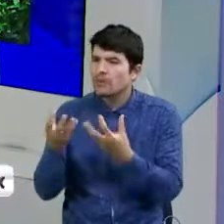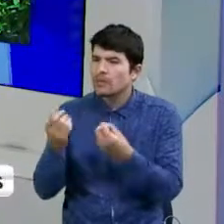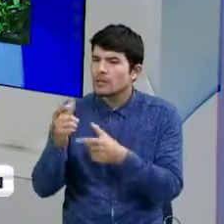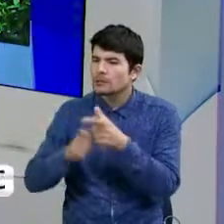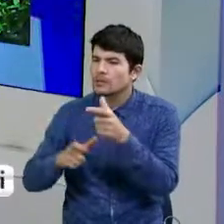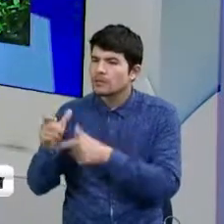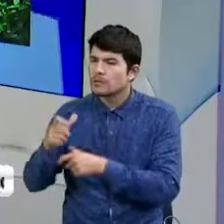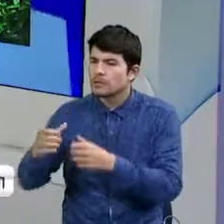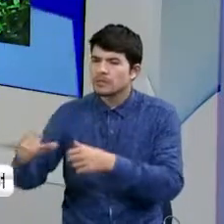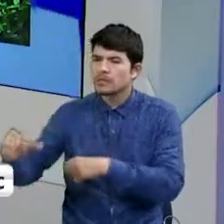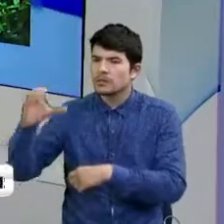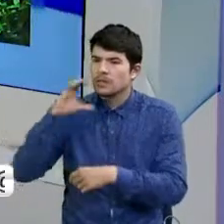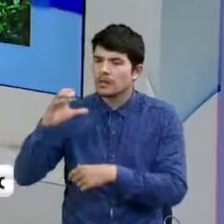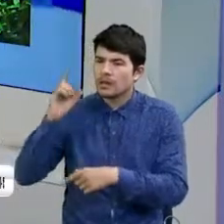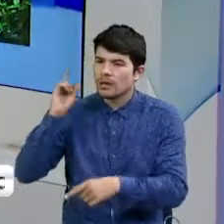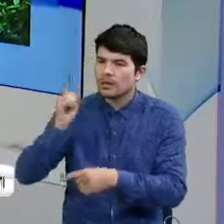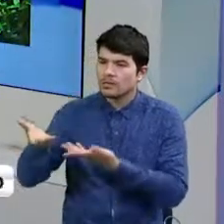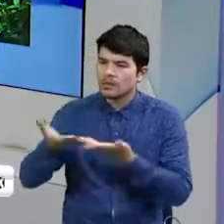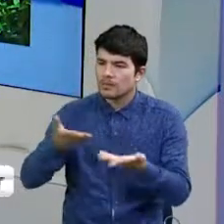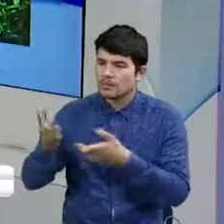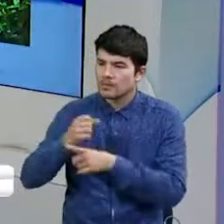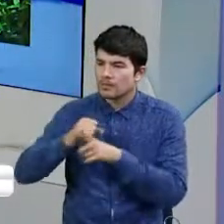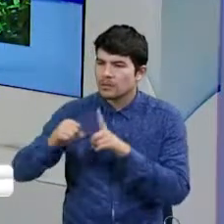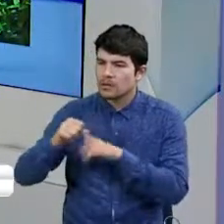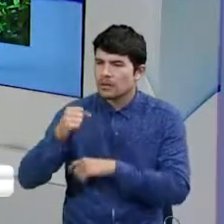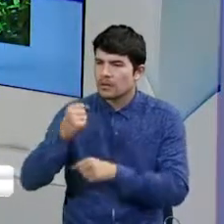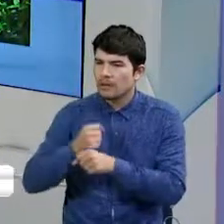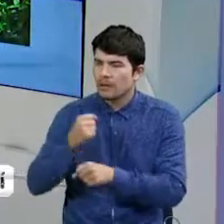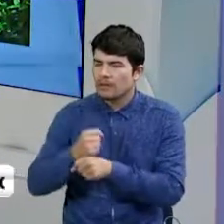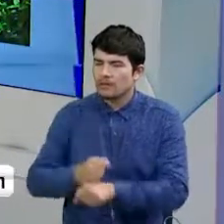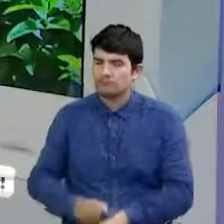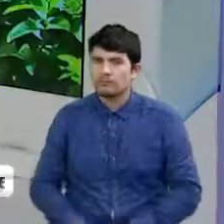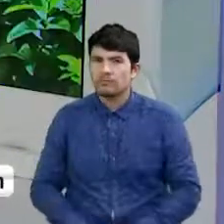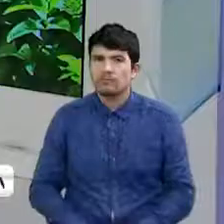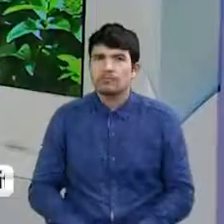ganando una persona con orden de prestación de servicios.